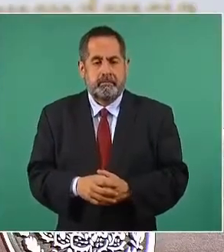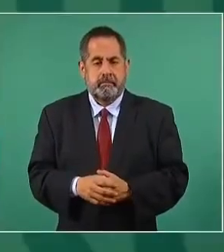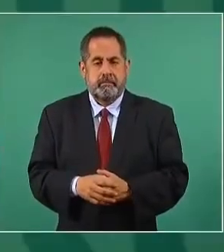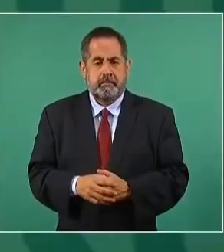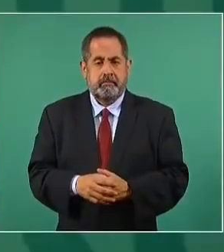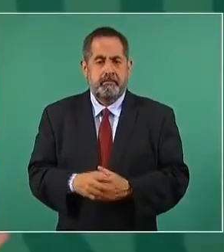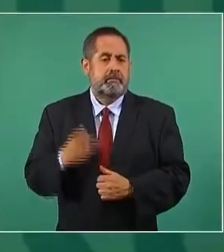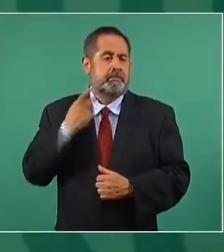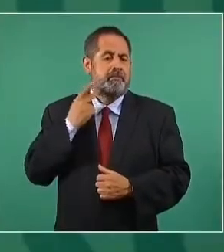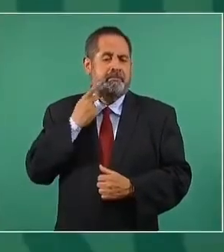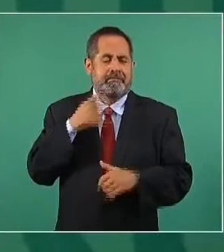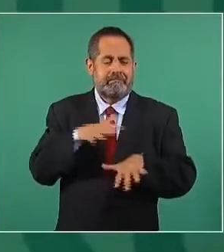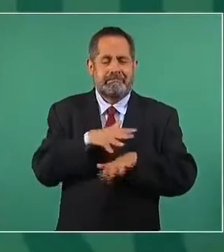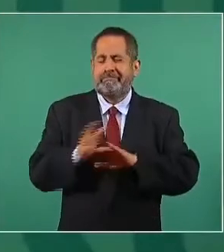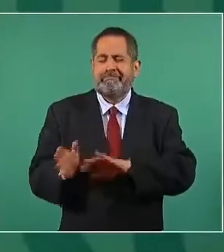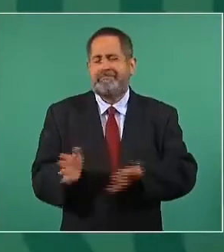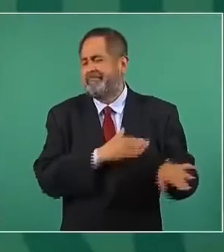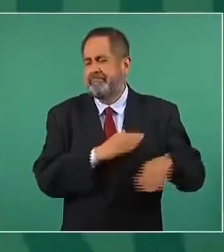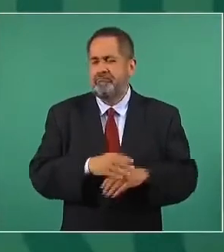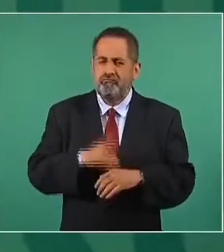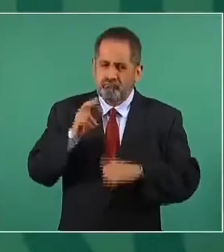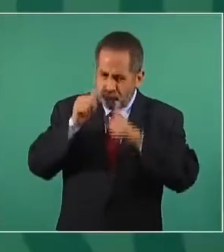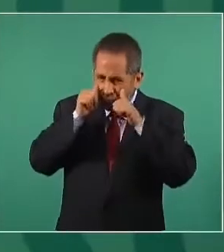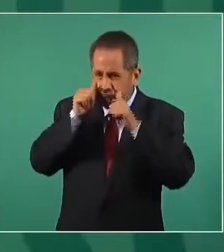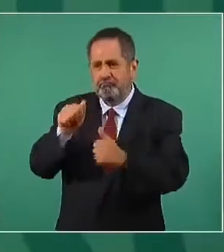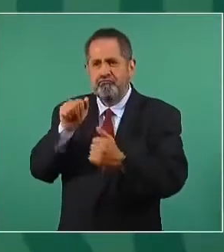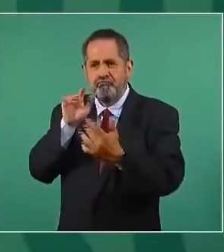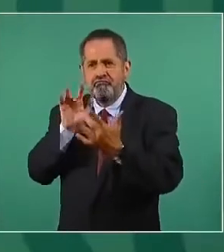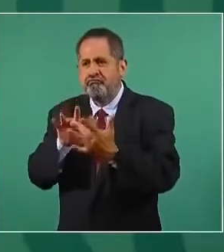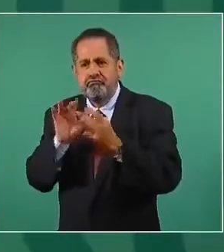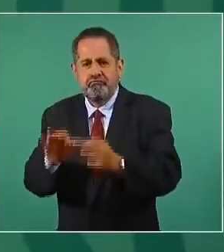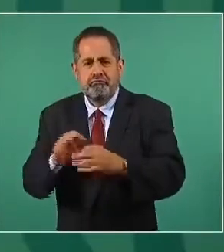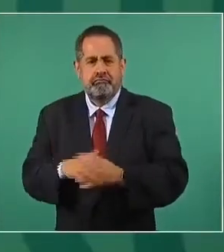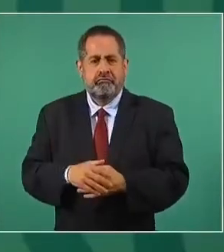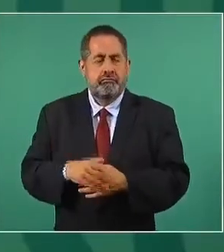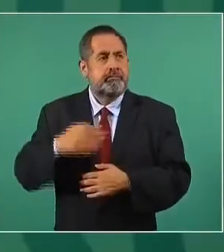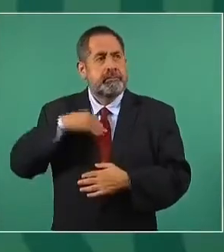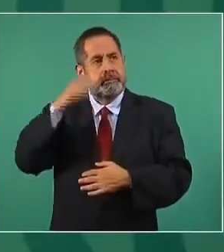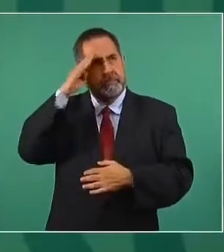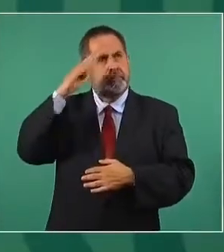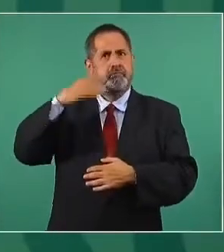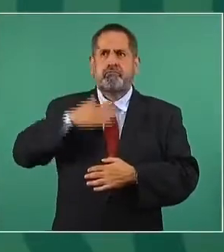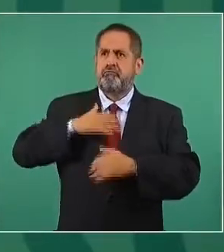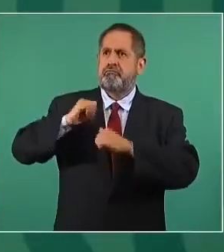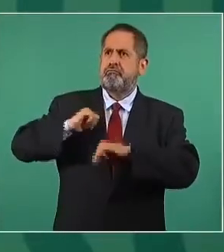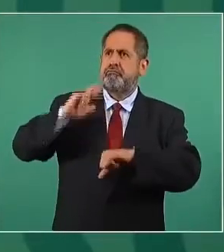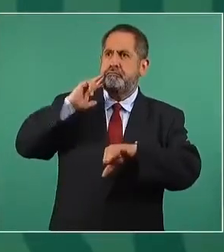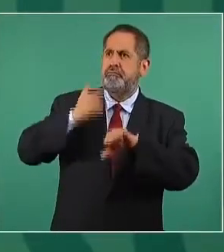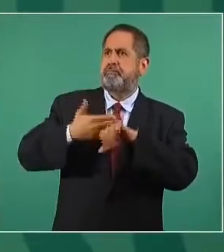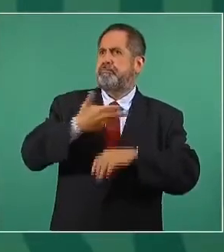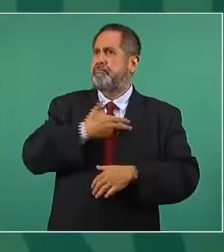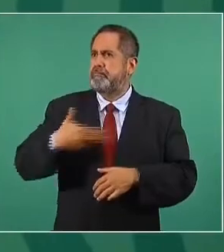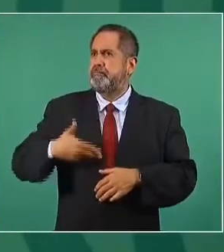Hacer a un lado la politiquería, no pensar en los cargos,